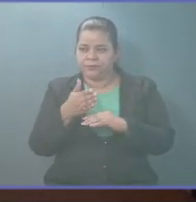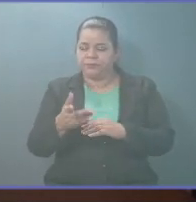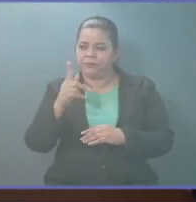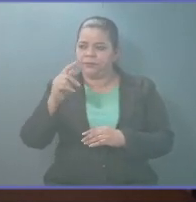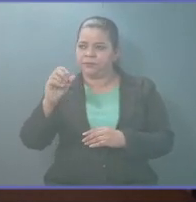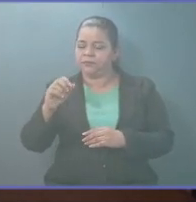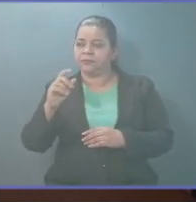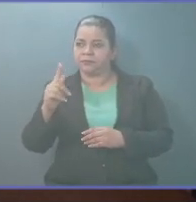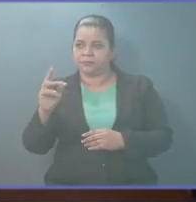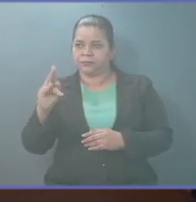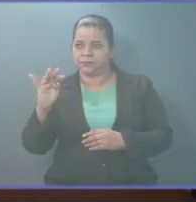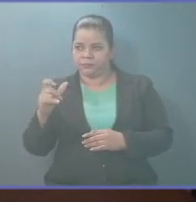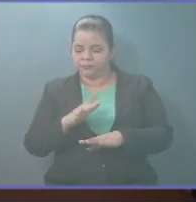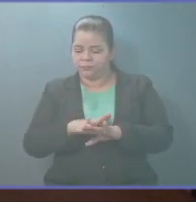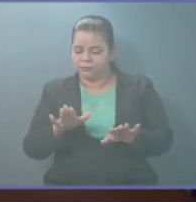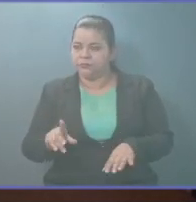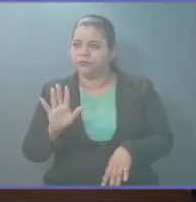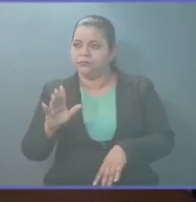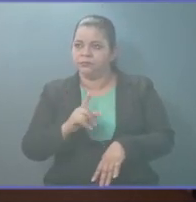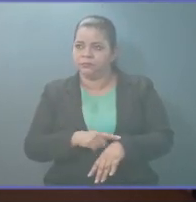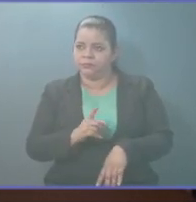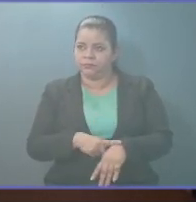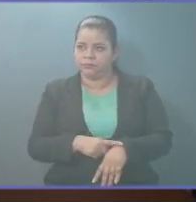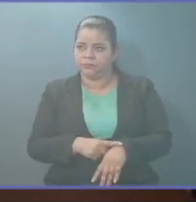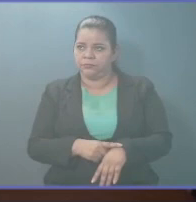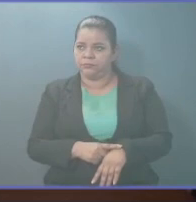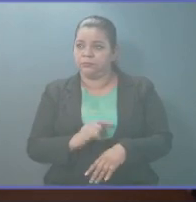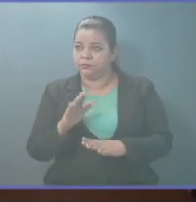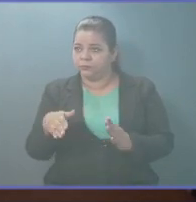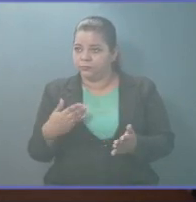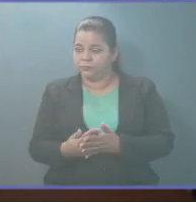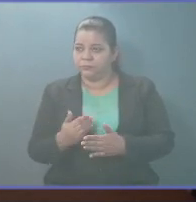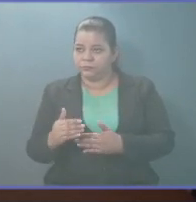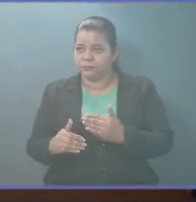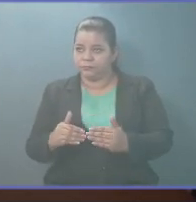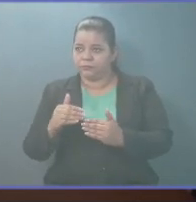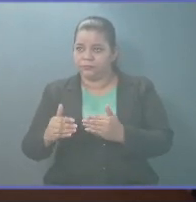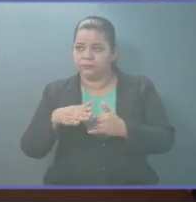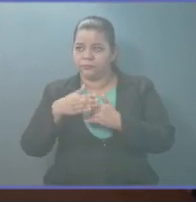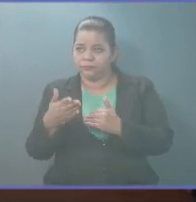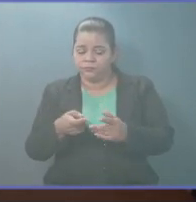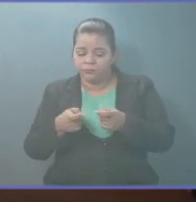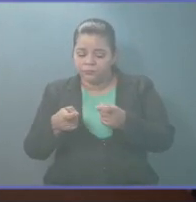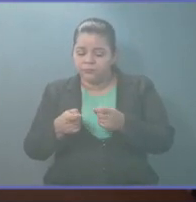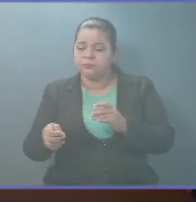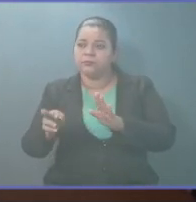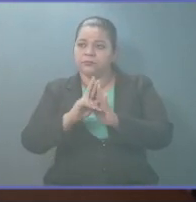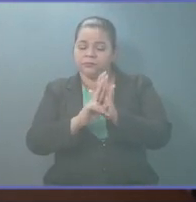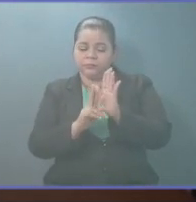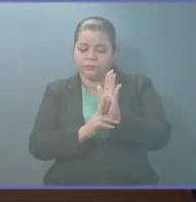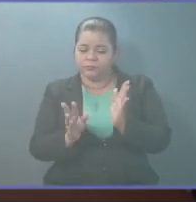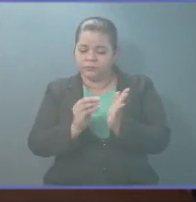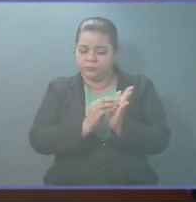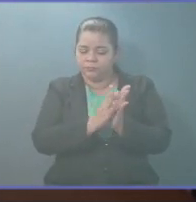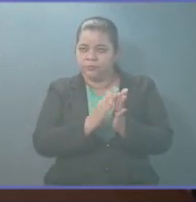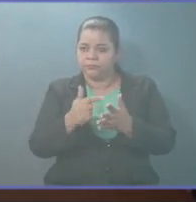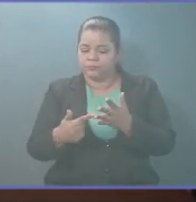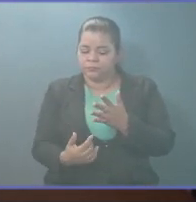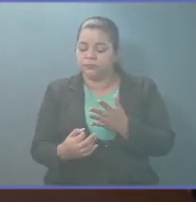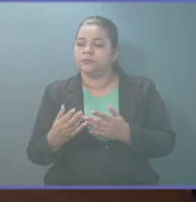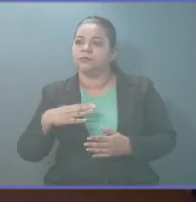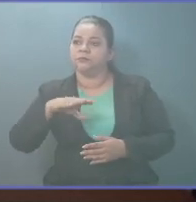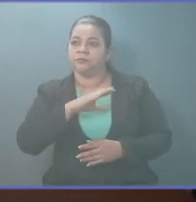culminen su periodo para el cual han sido electos. Dichos procesos públicos de selección de las ternas serán regulados en el reglamento de esta ley. El Consejo